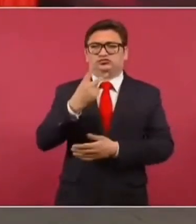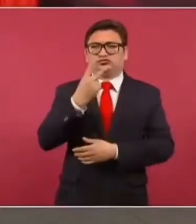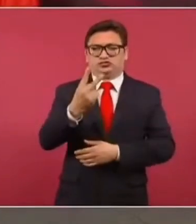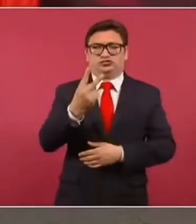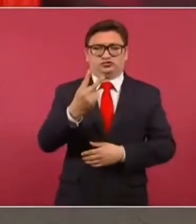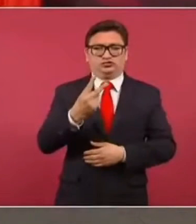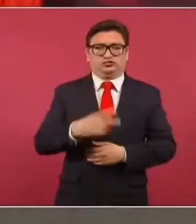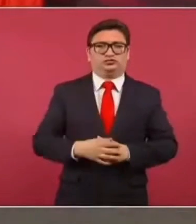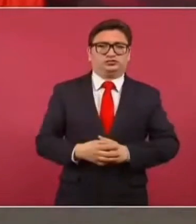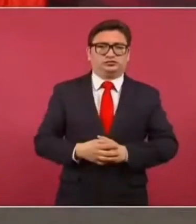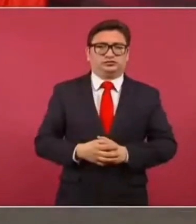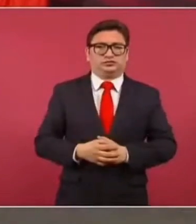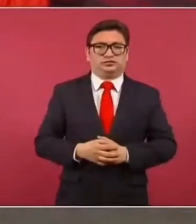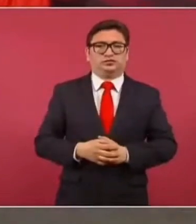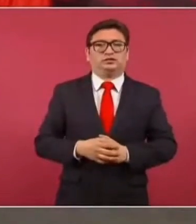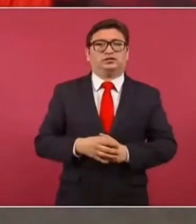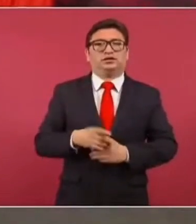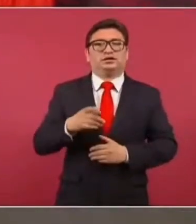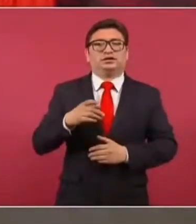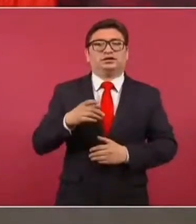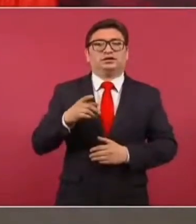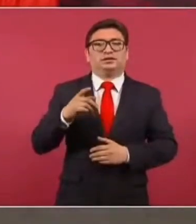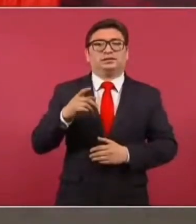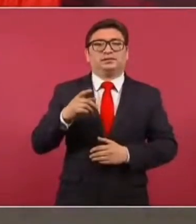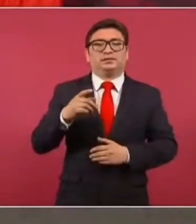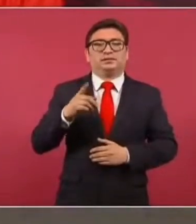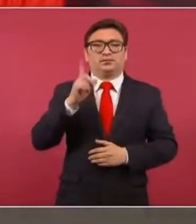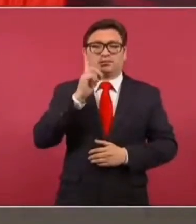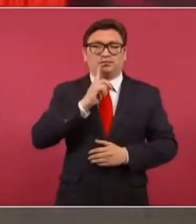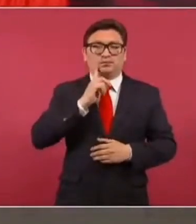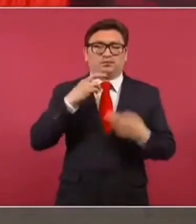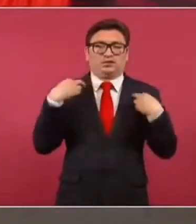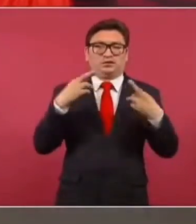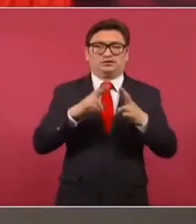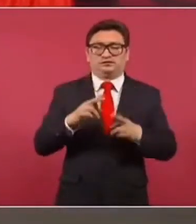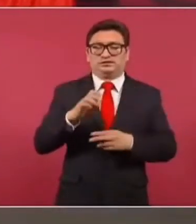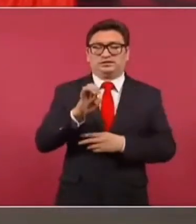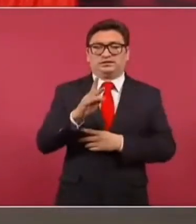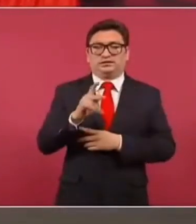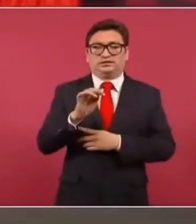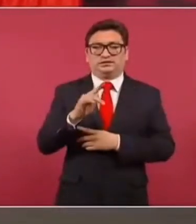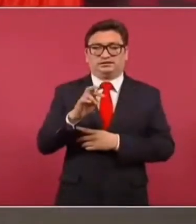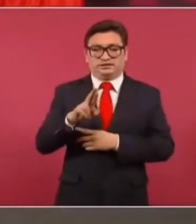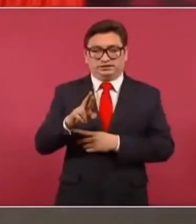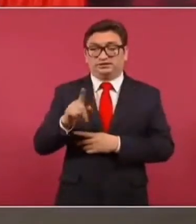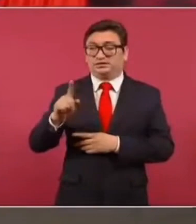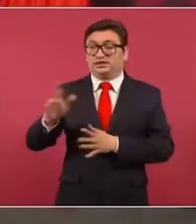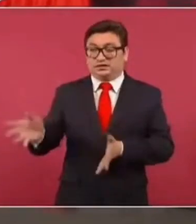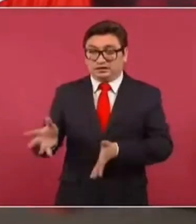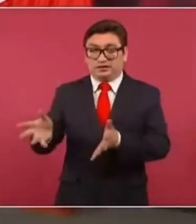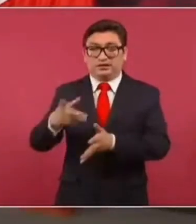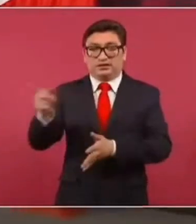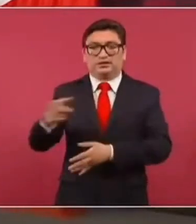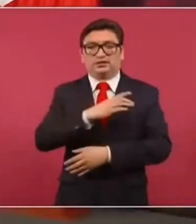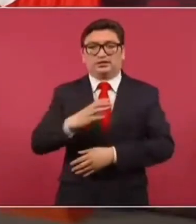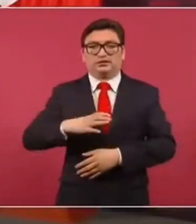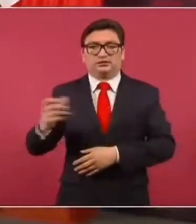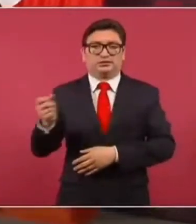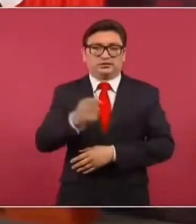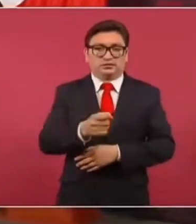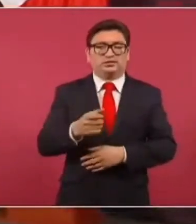Lo sacaban la maestra Elbester como candidato, como la otra señora